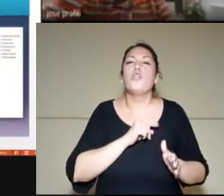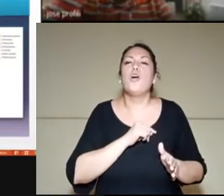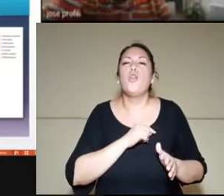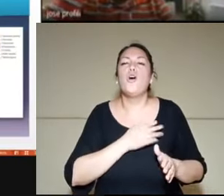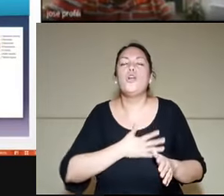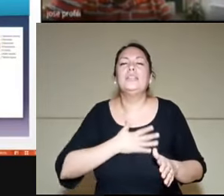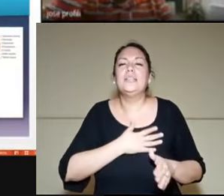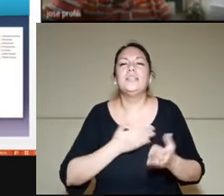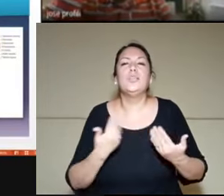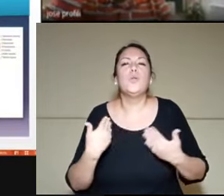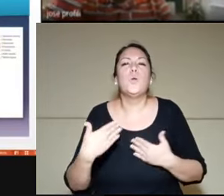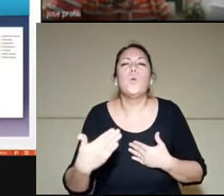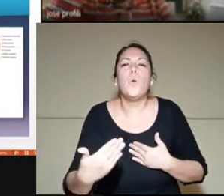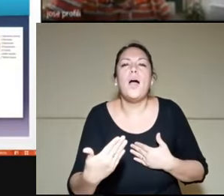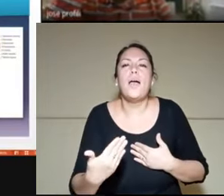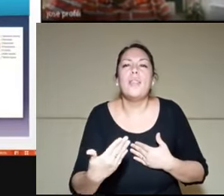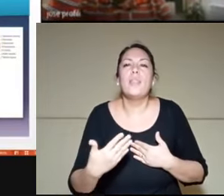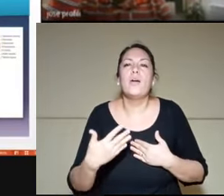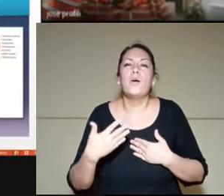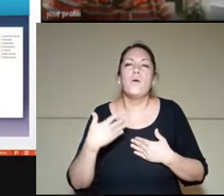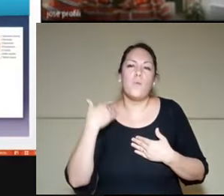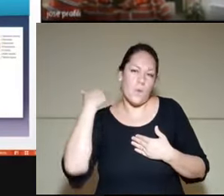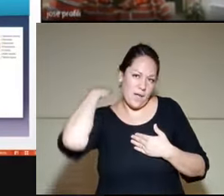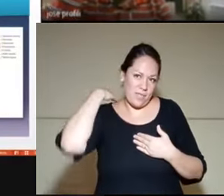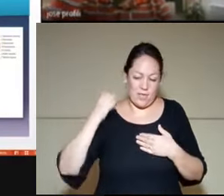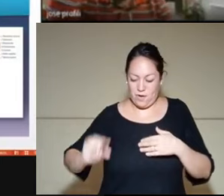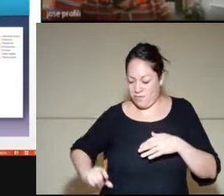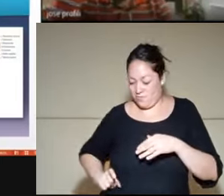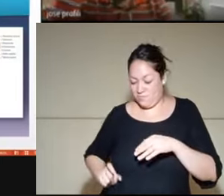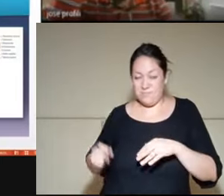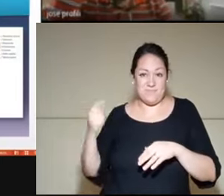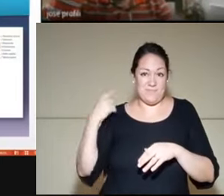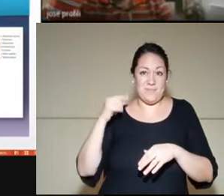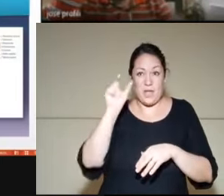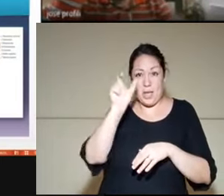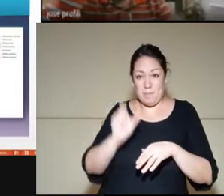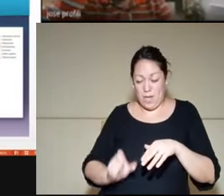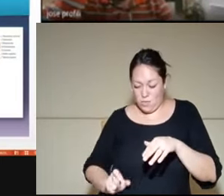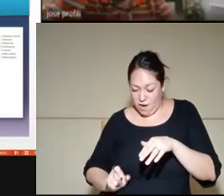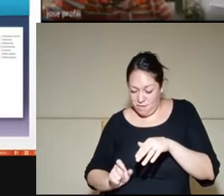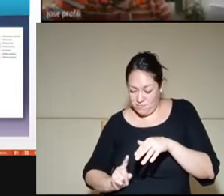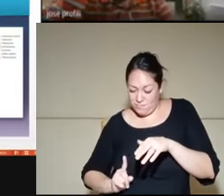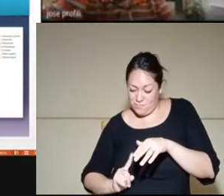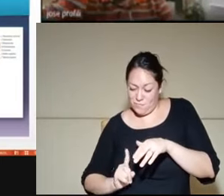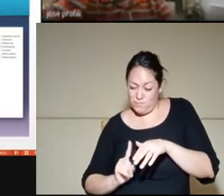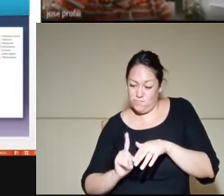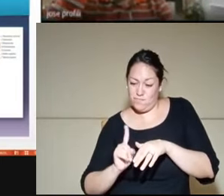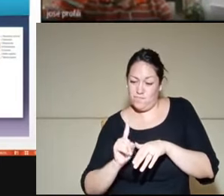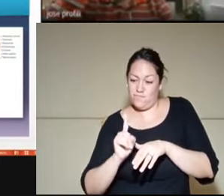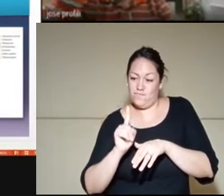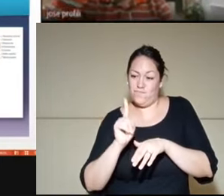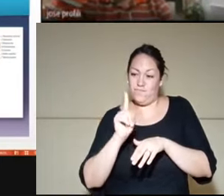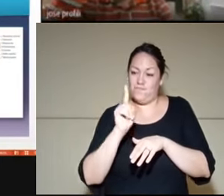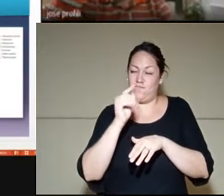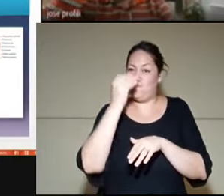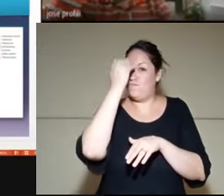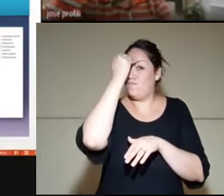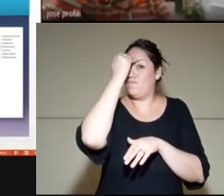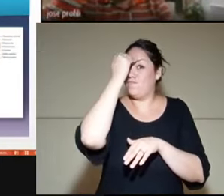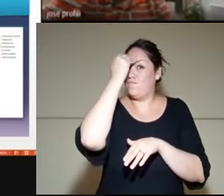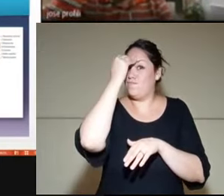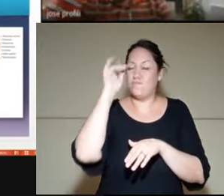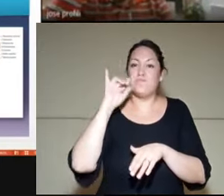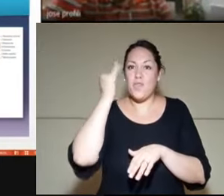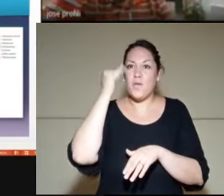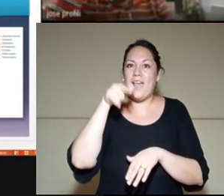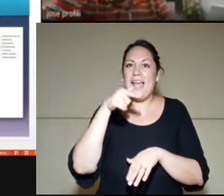entero que estoy sintiendo dolor cuando llega a la corteza. Si no llega a la corteza yo no me entero, porque lo que me hace consciente a